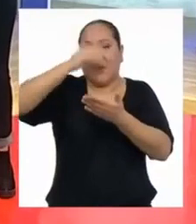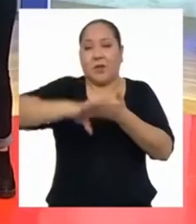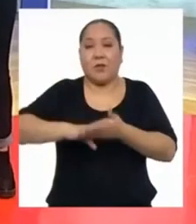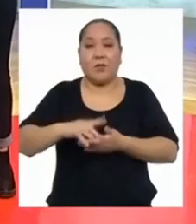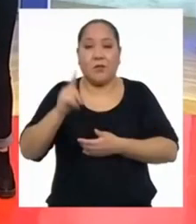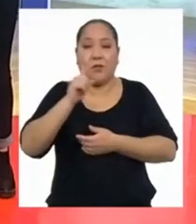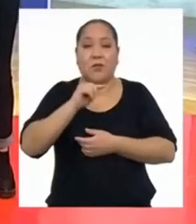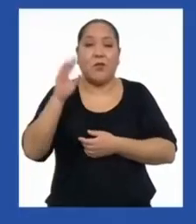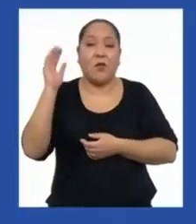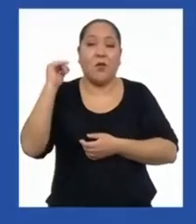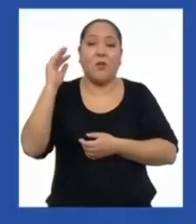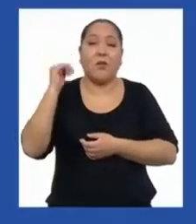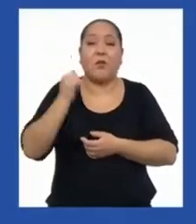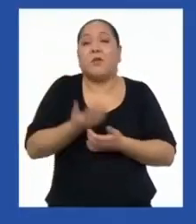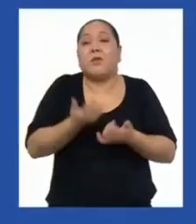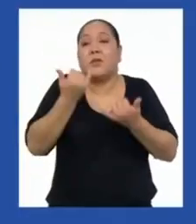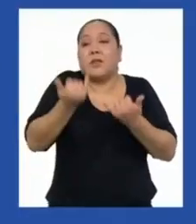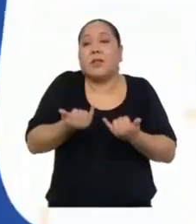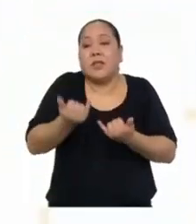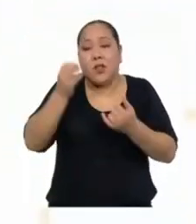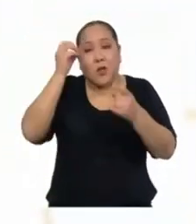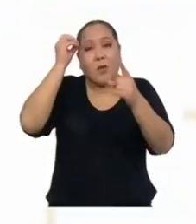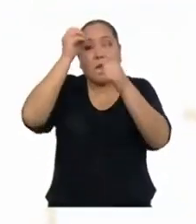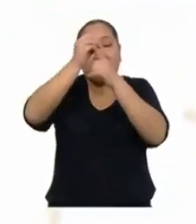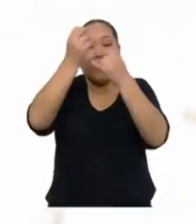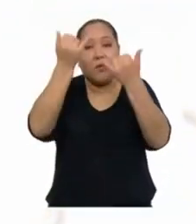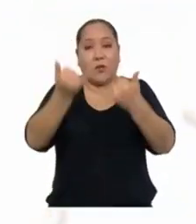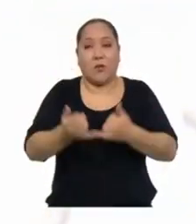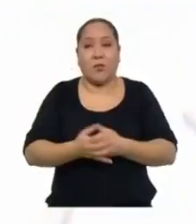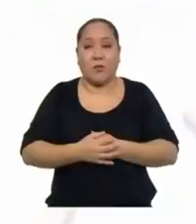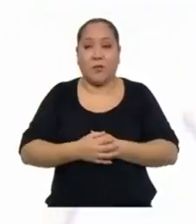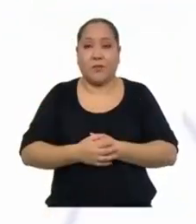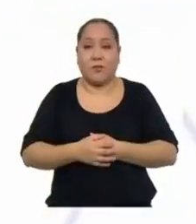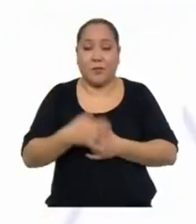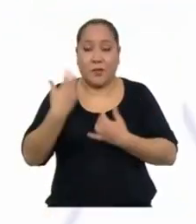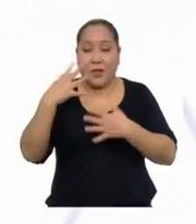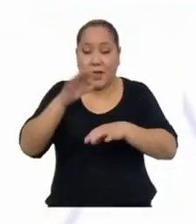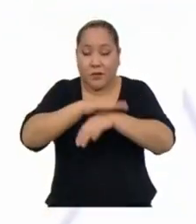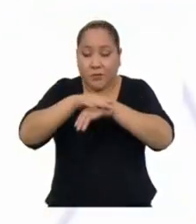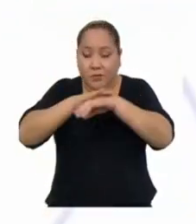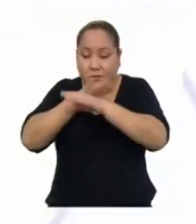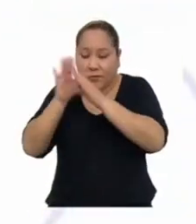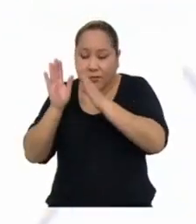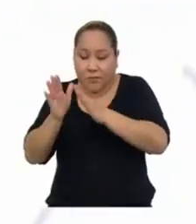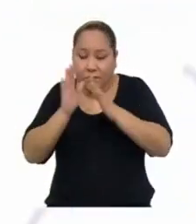nuestro reto de hoy. En base a la planificación del